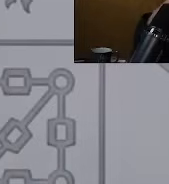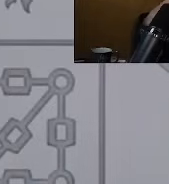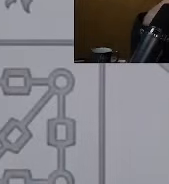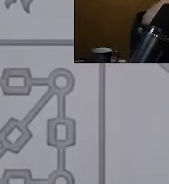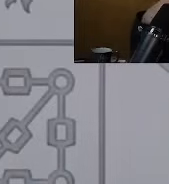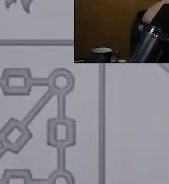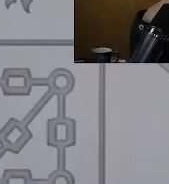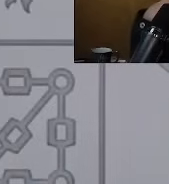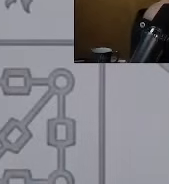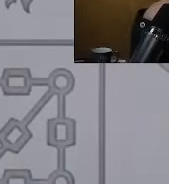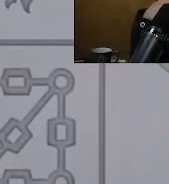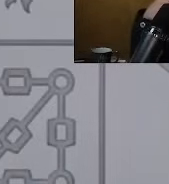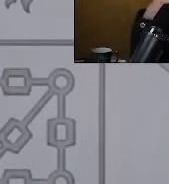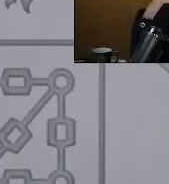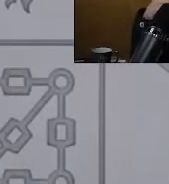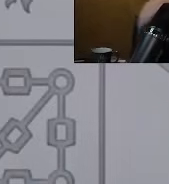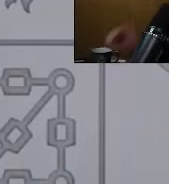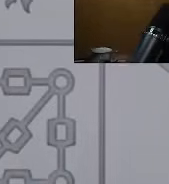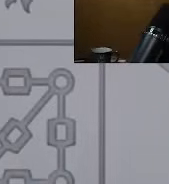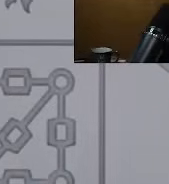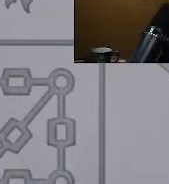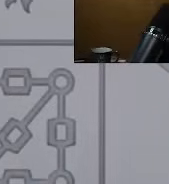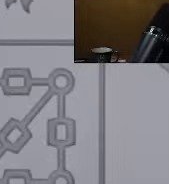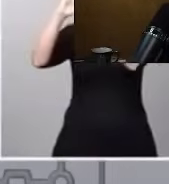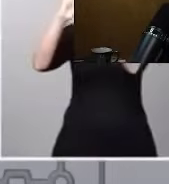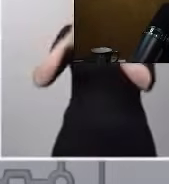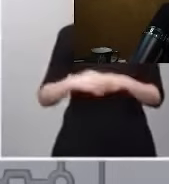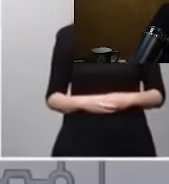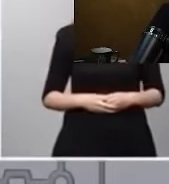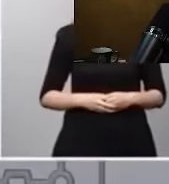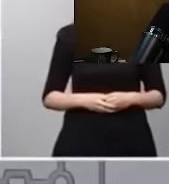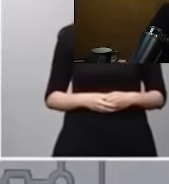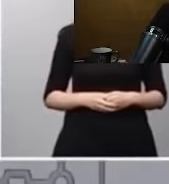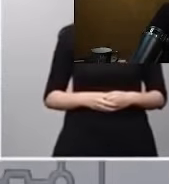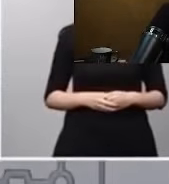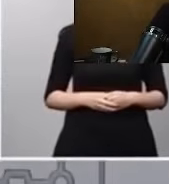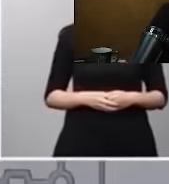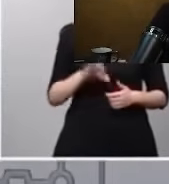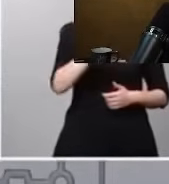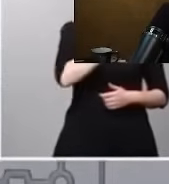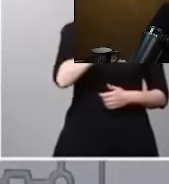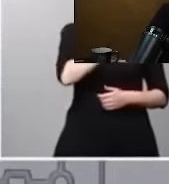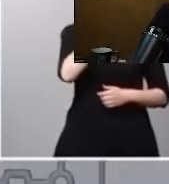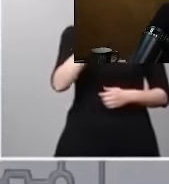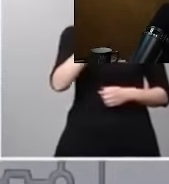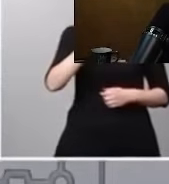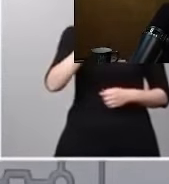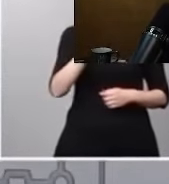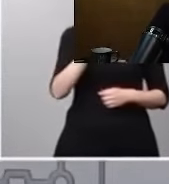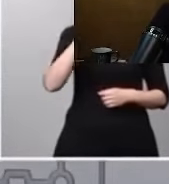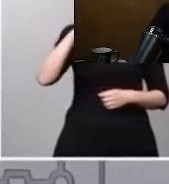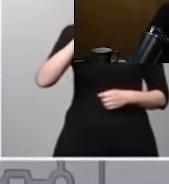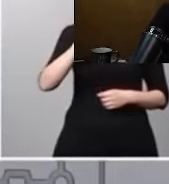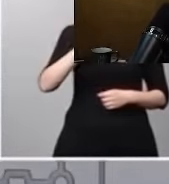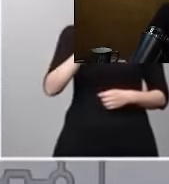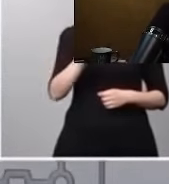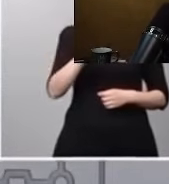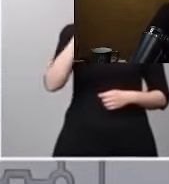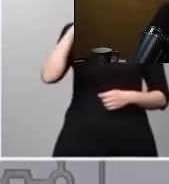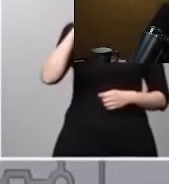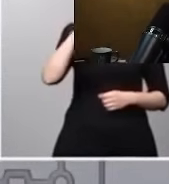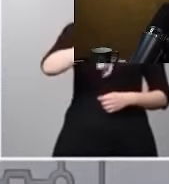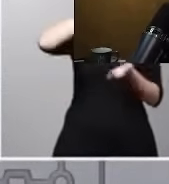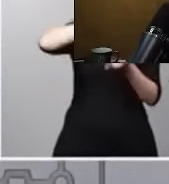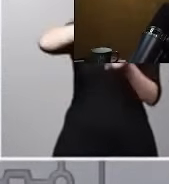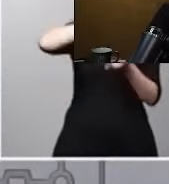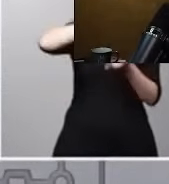pueblos unidos por fuertes lazos de hermandad. Al señor Javier Milei se le ha recibido en la capital de España